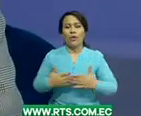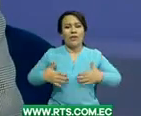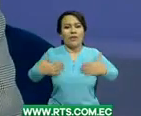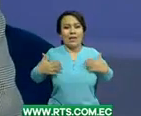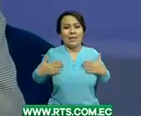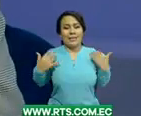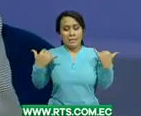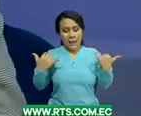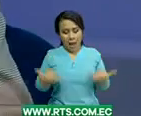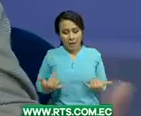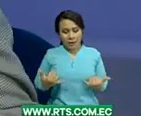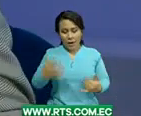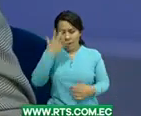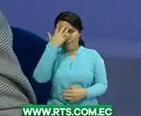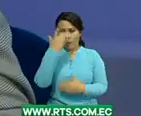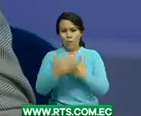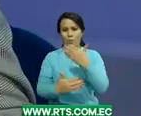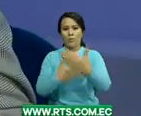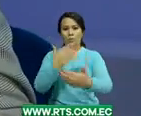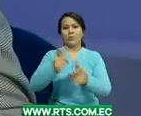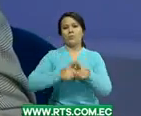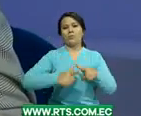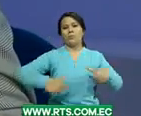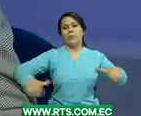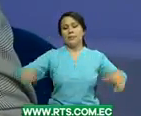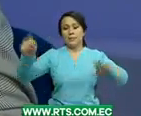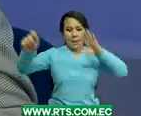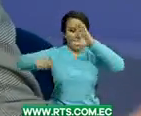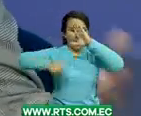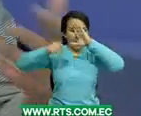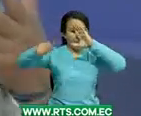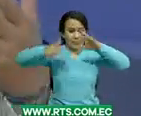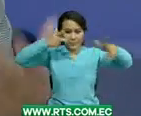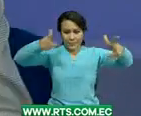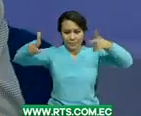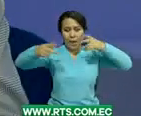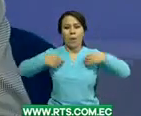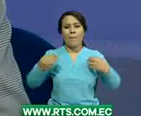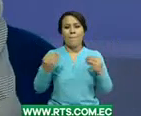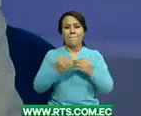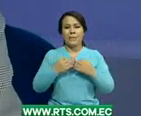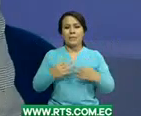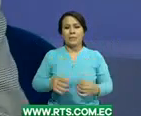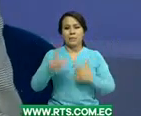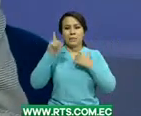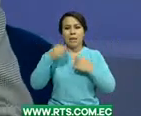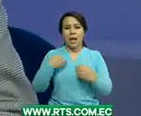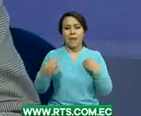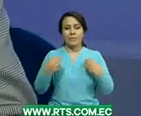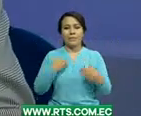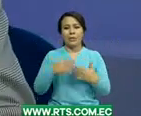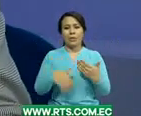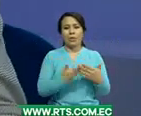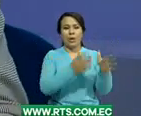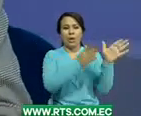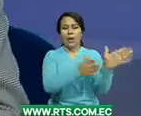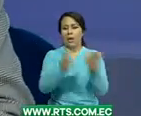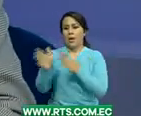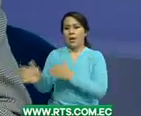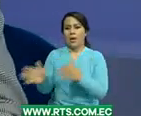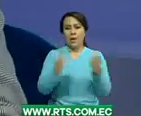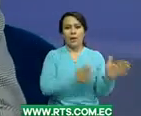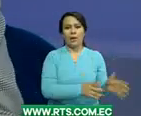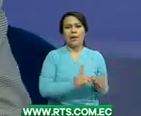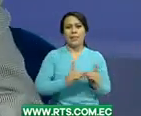que esto esté ocurriendo porque vamos a ampliar la videovigilancia, vamos a estar actualizados con traspaso de datos hacia sistemas